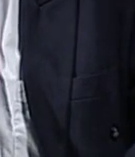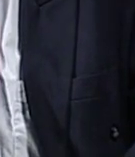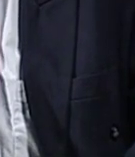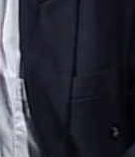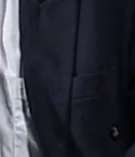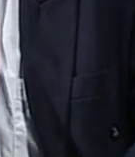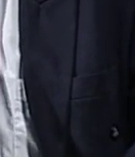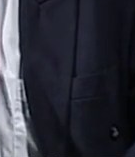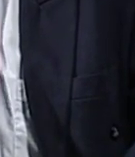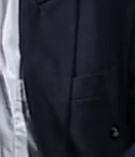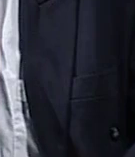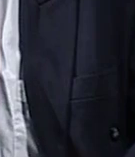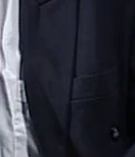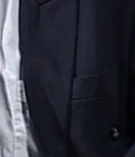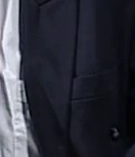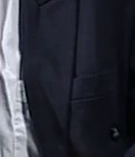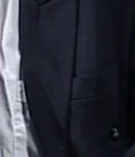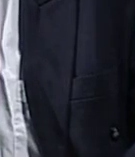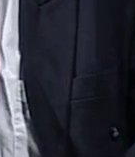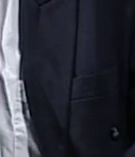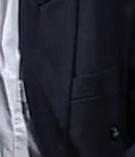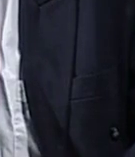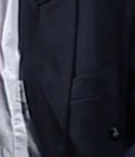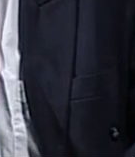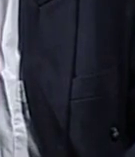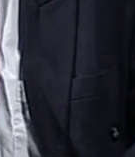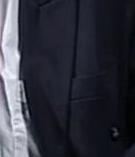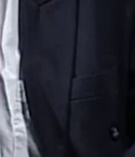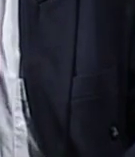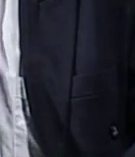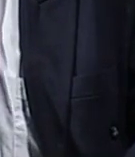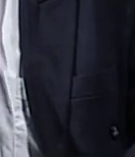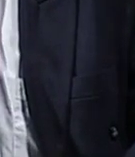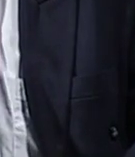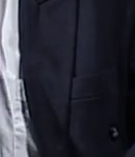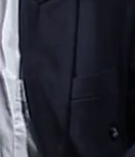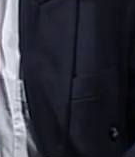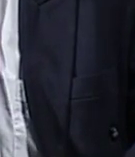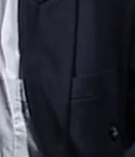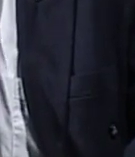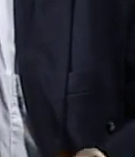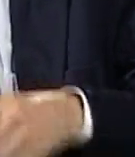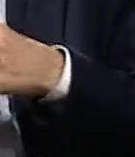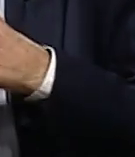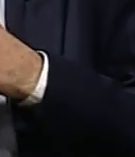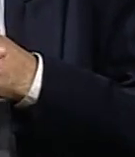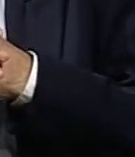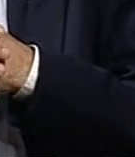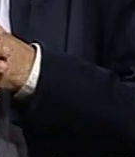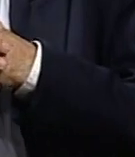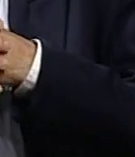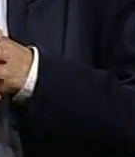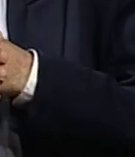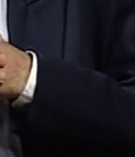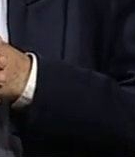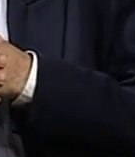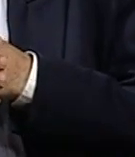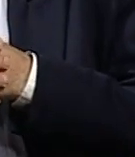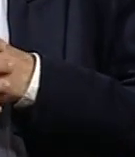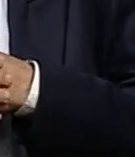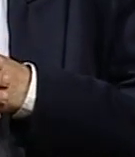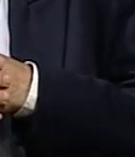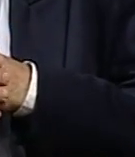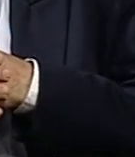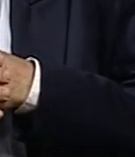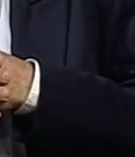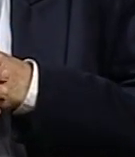de calidad, más todas las demás cosas que hacen las 4 universidades públicas de este país. En esta ocasión,